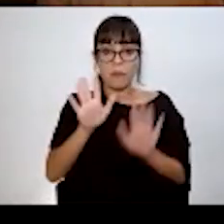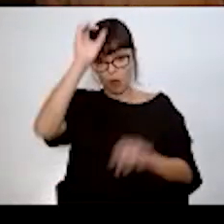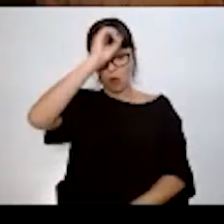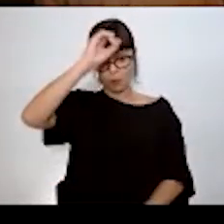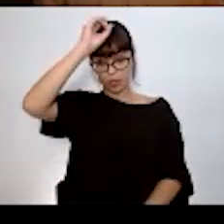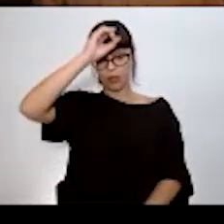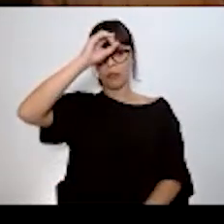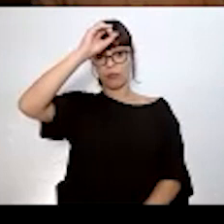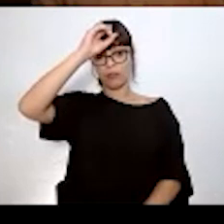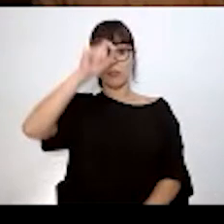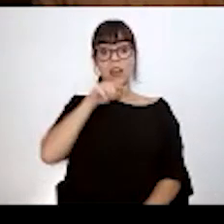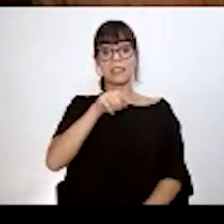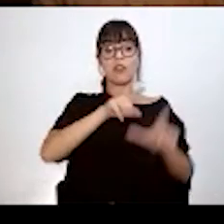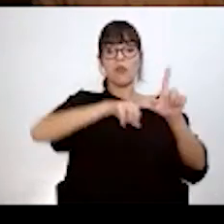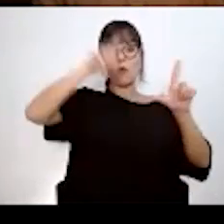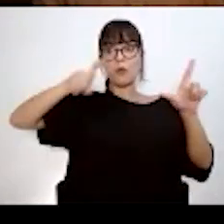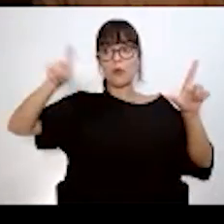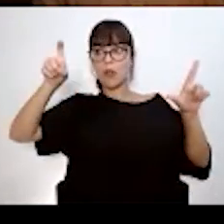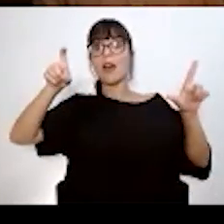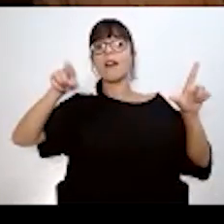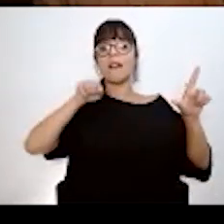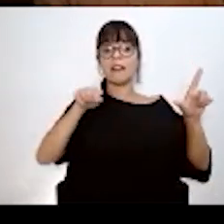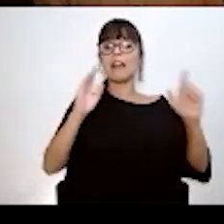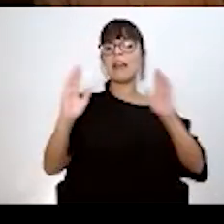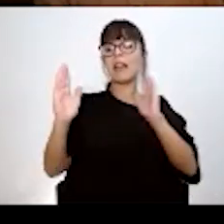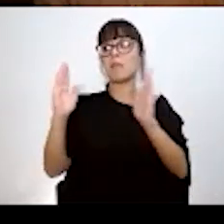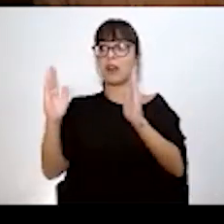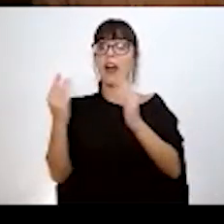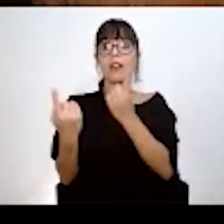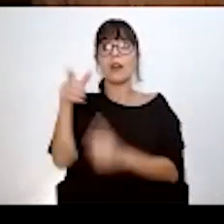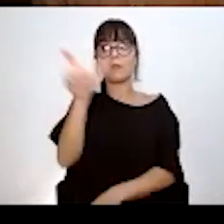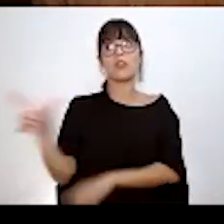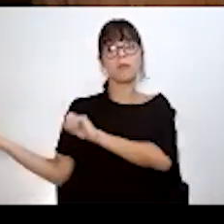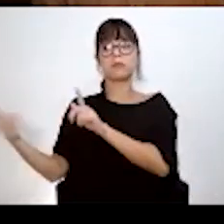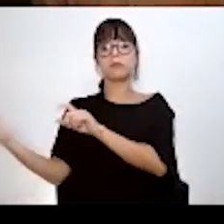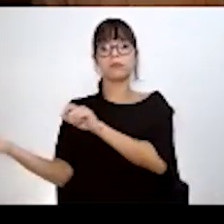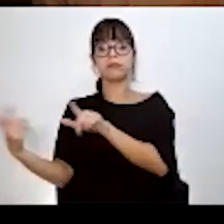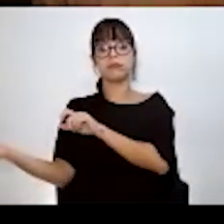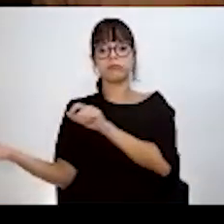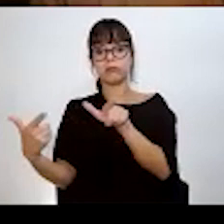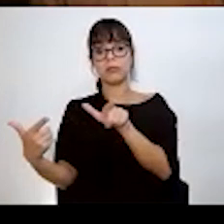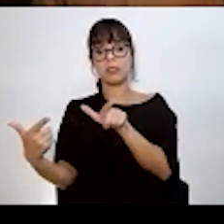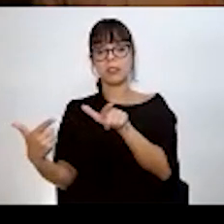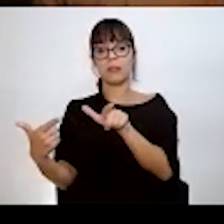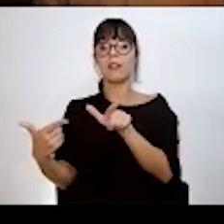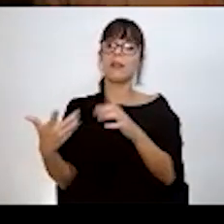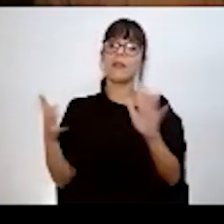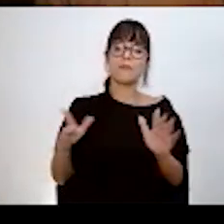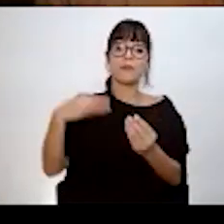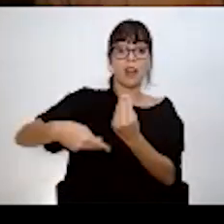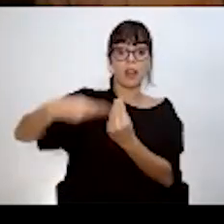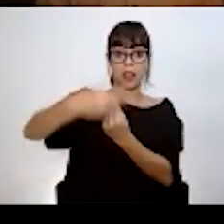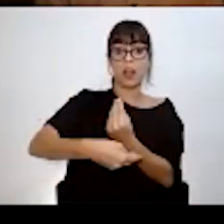de este proceso llegó población. Pero no vamos a entender la llegada de población a Gran Canaria o al conjunto